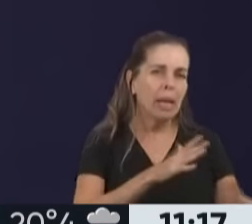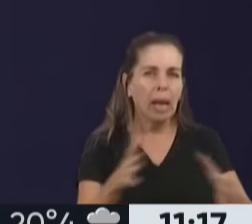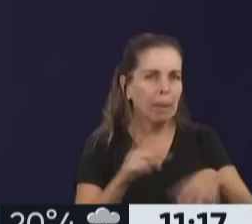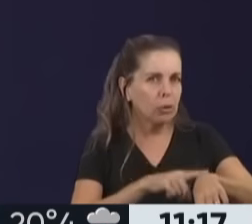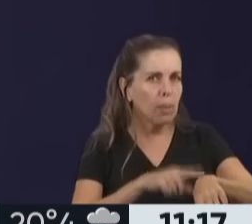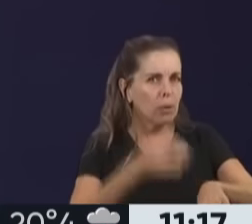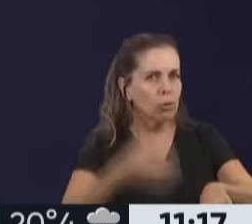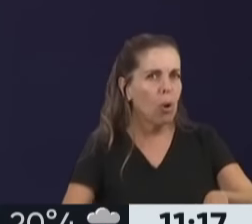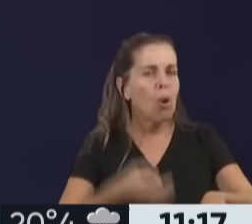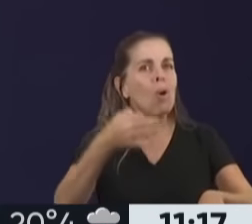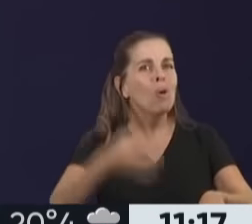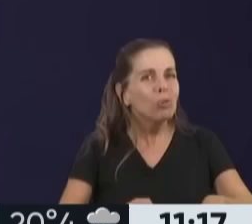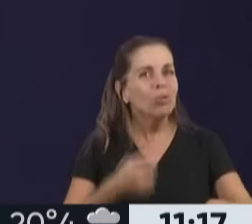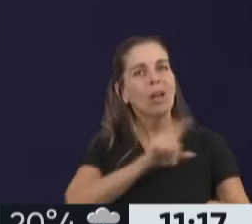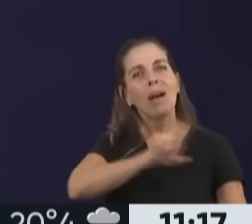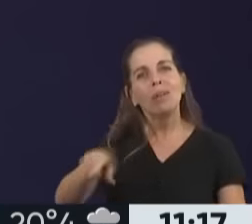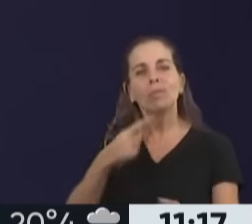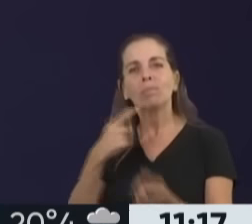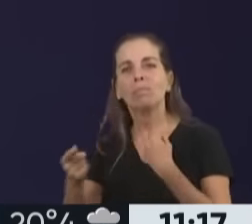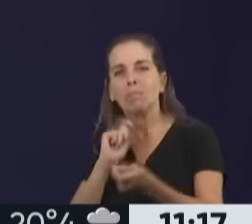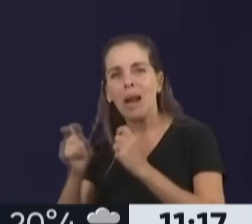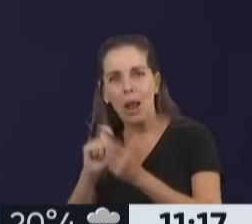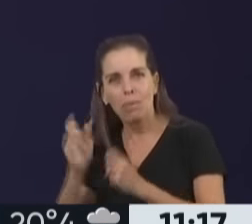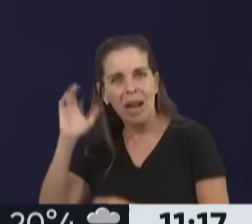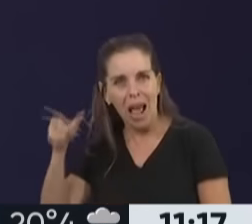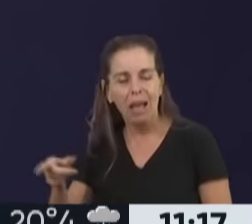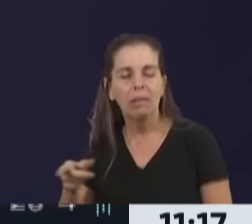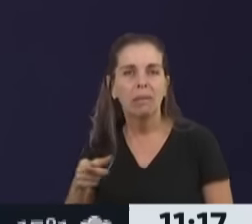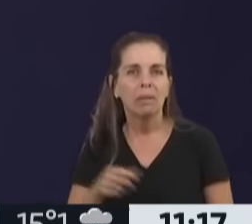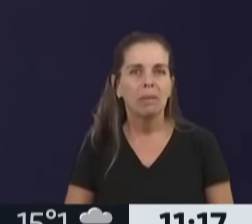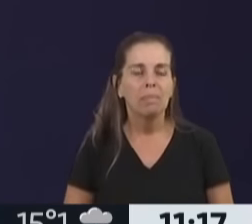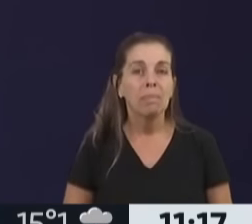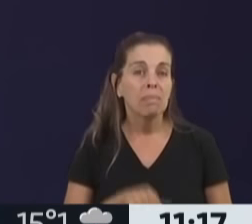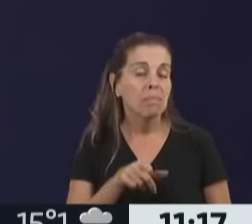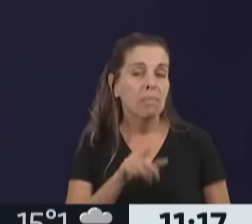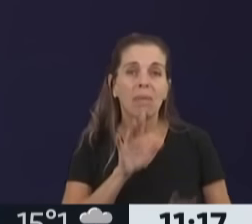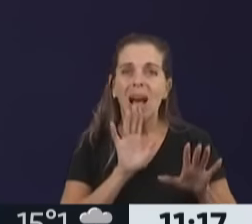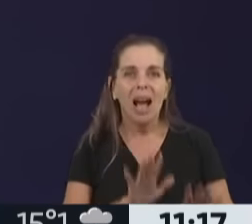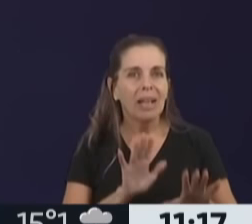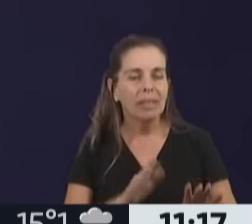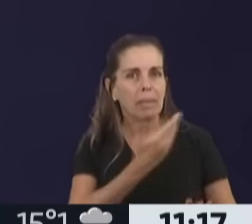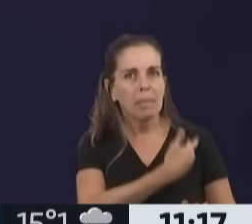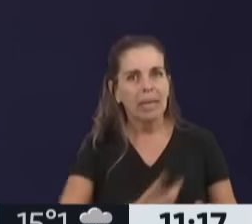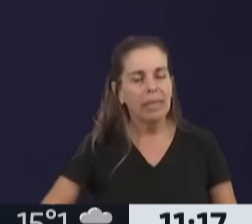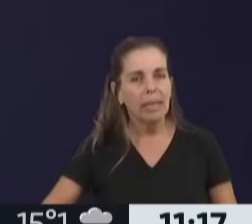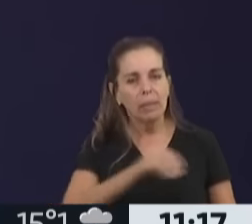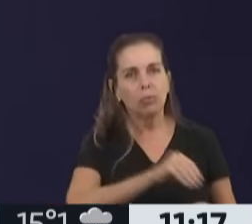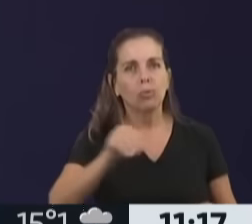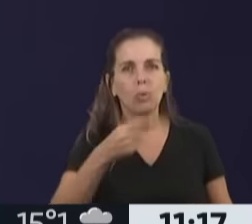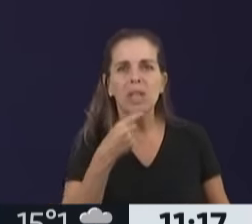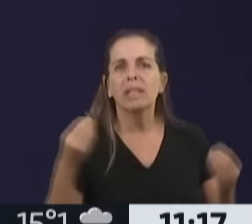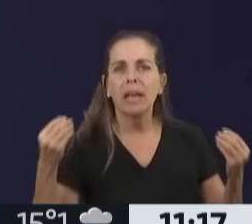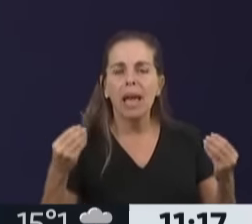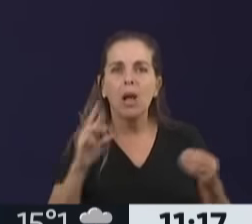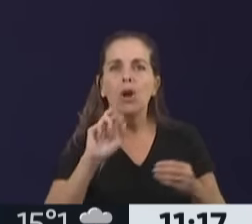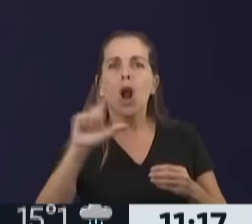pues yo justo estaba en una entrevista radial eh va en esa línea destaca el rol fundamental que